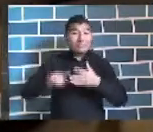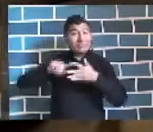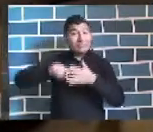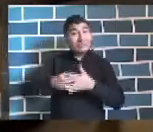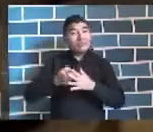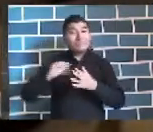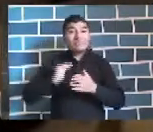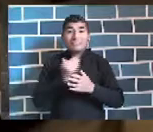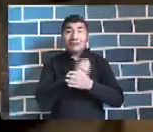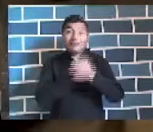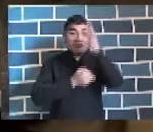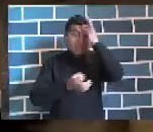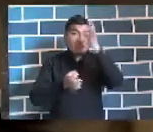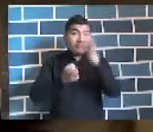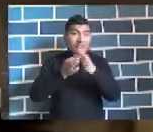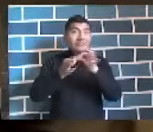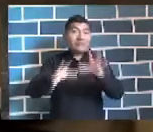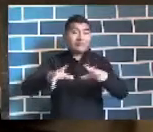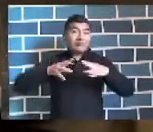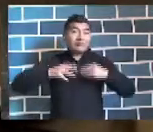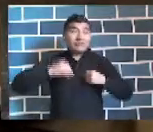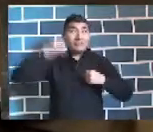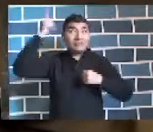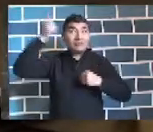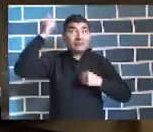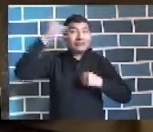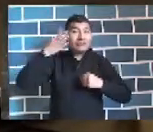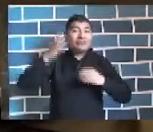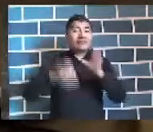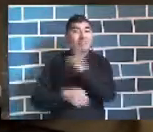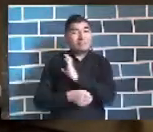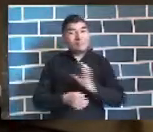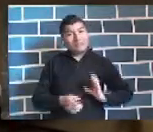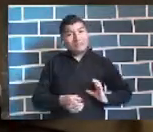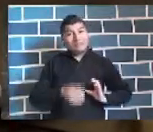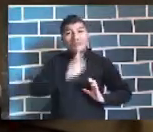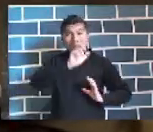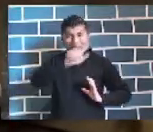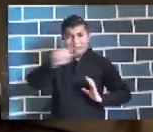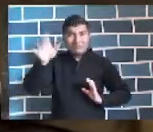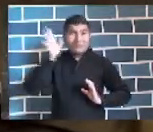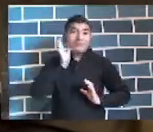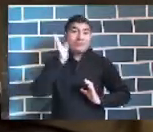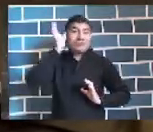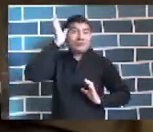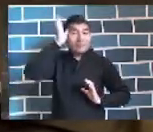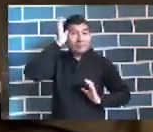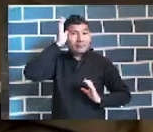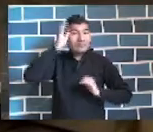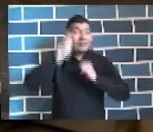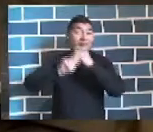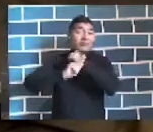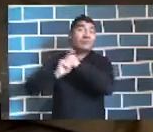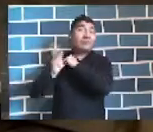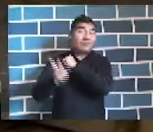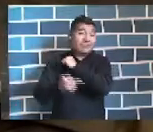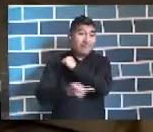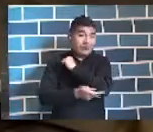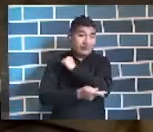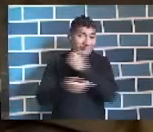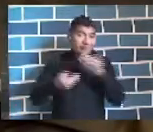fe. Reciban la luz de Cristo. A ustedes padres y padrinos se les dé esta